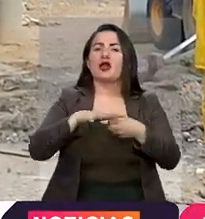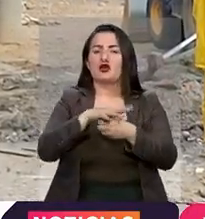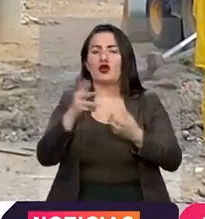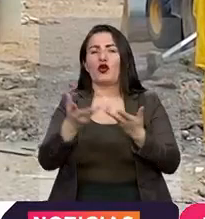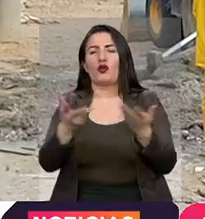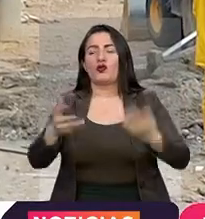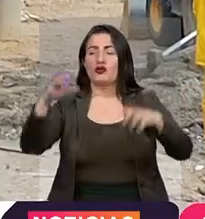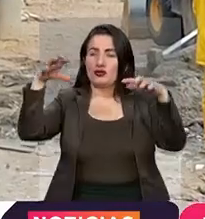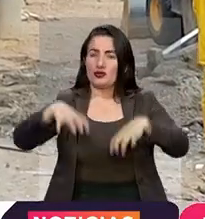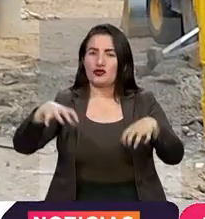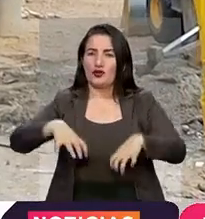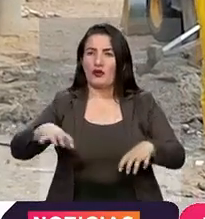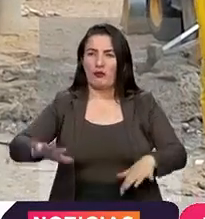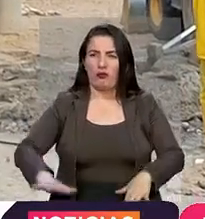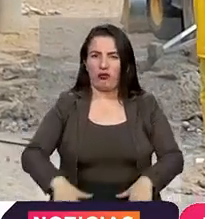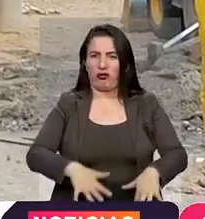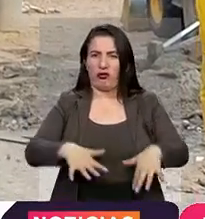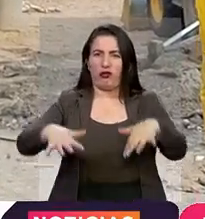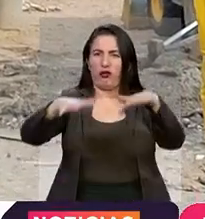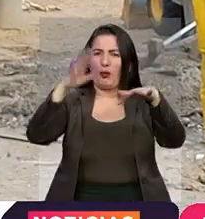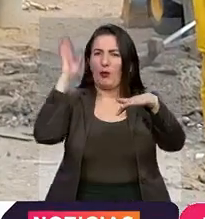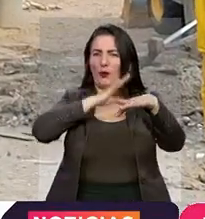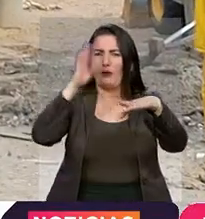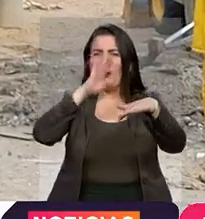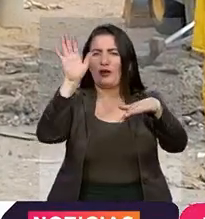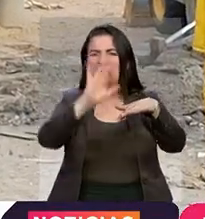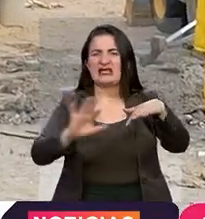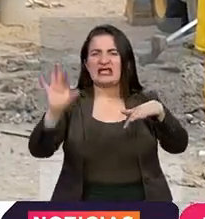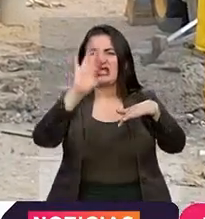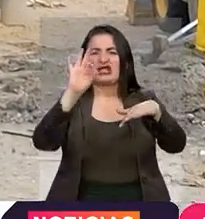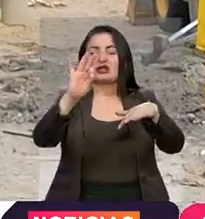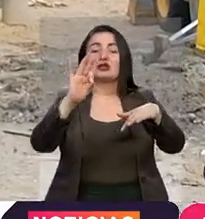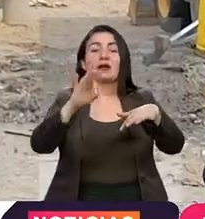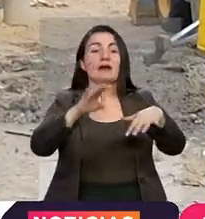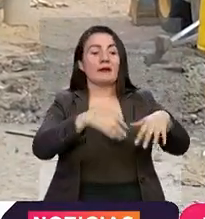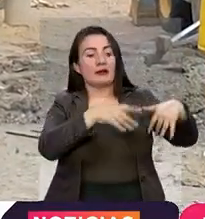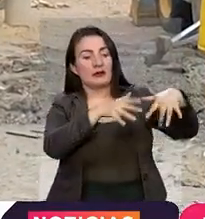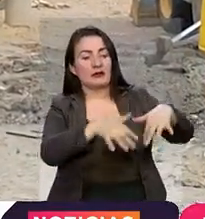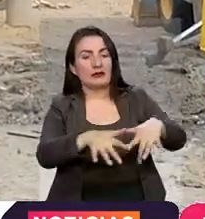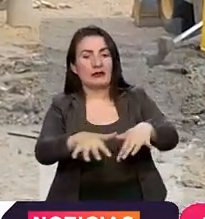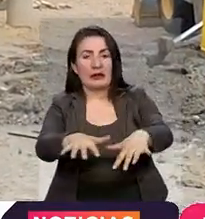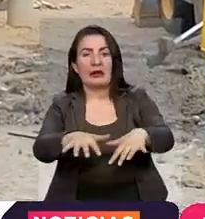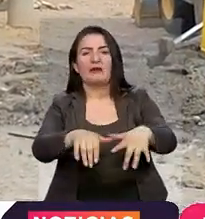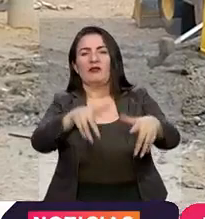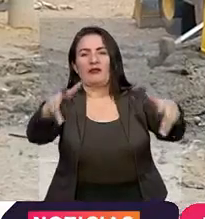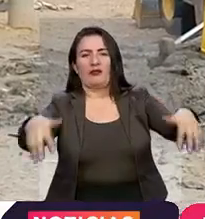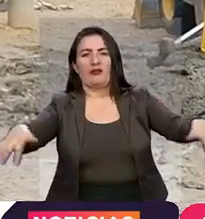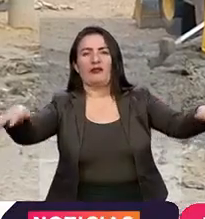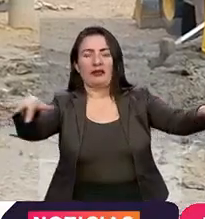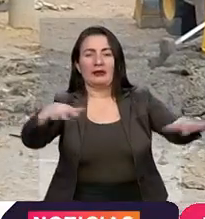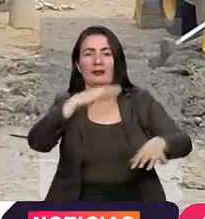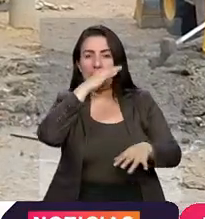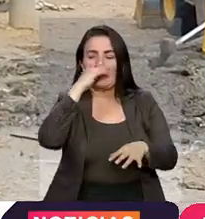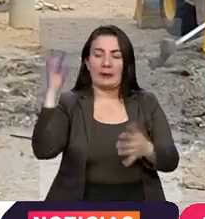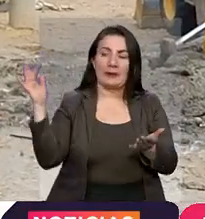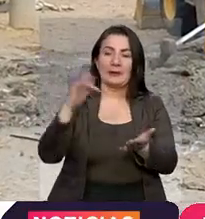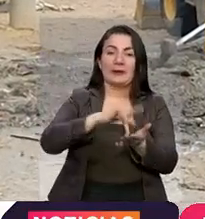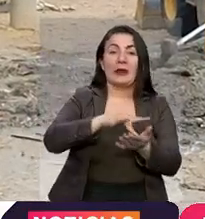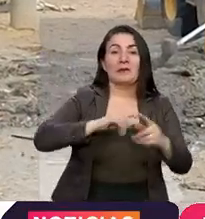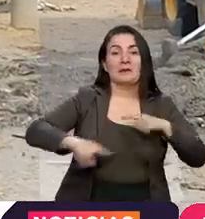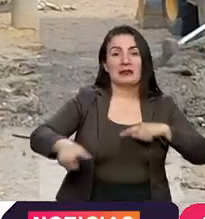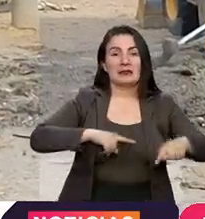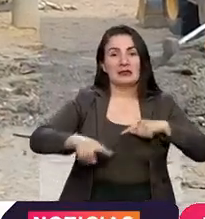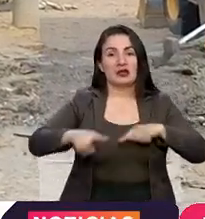lluvias. Además de llenarse de espuma contaminante, la quebrada Tibanica también se desbordó. Con la oportuna intervención de la